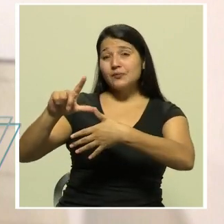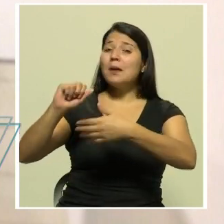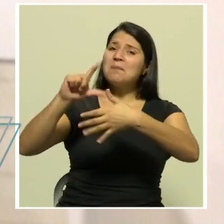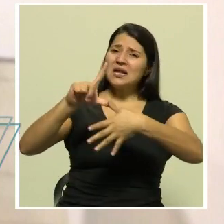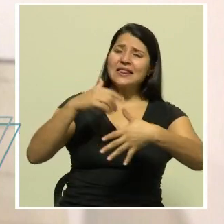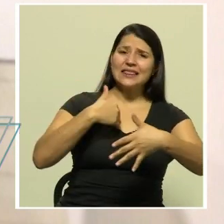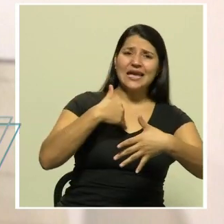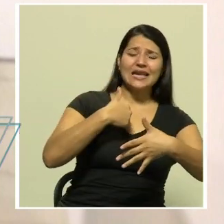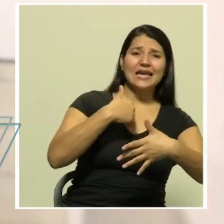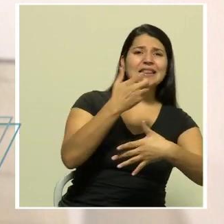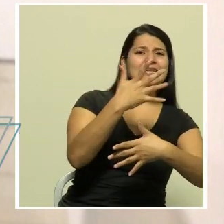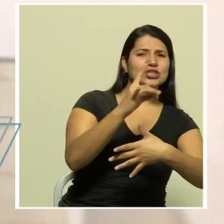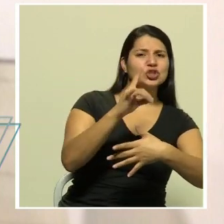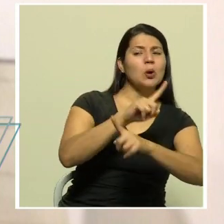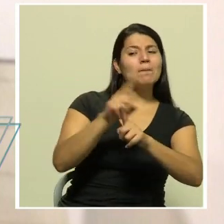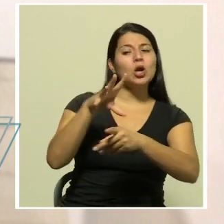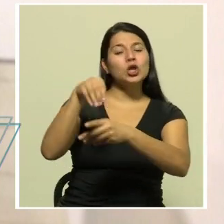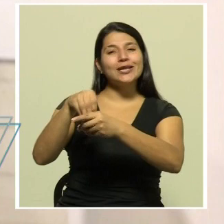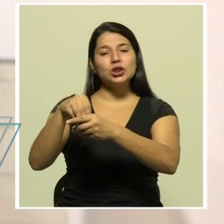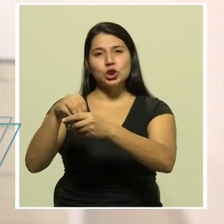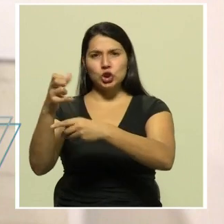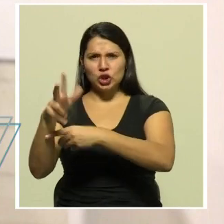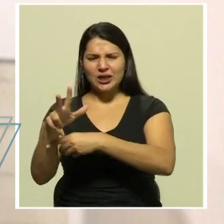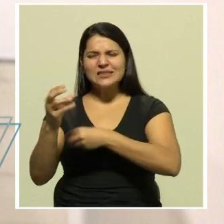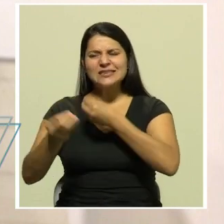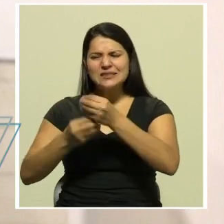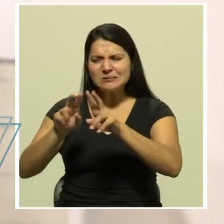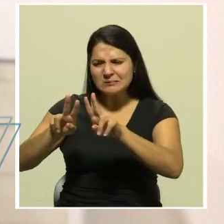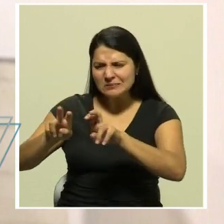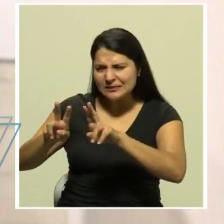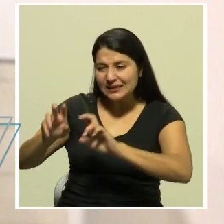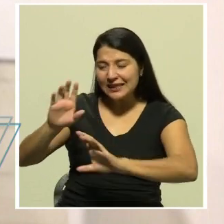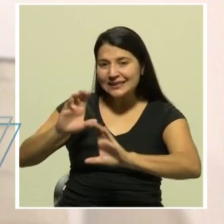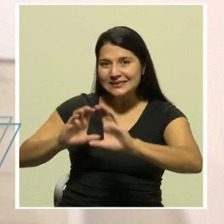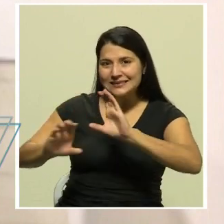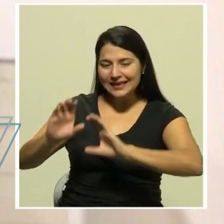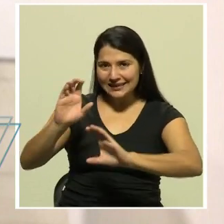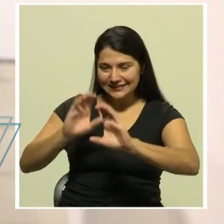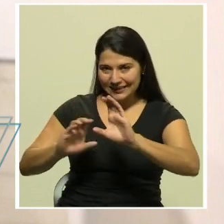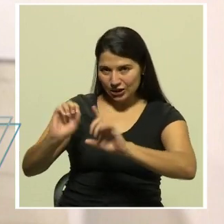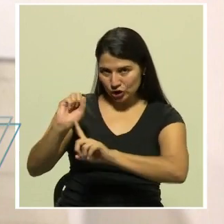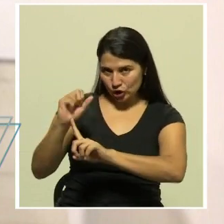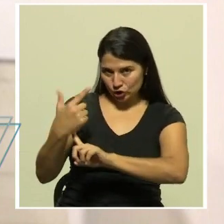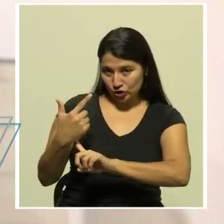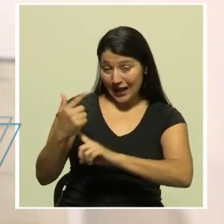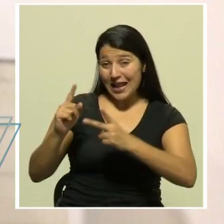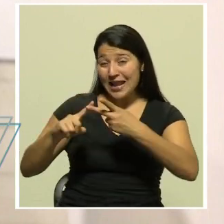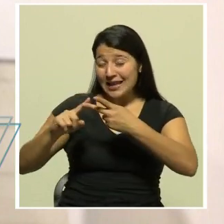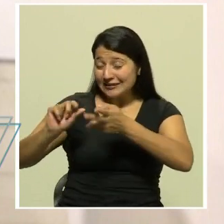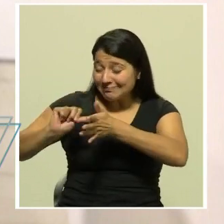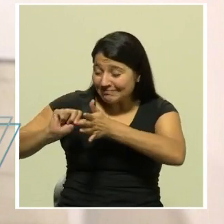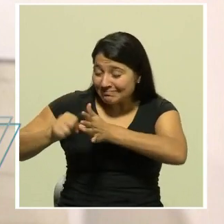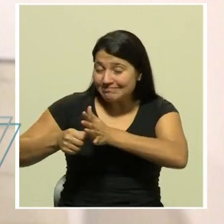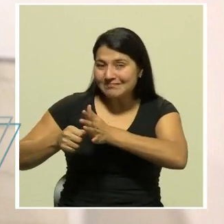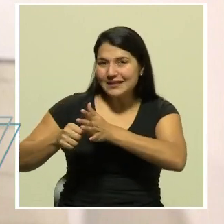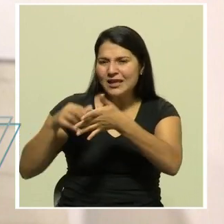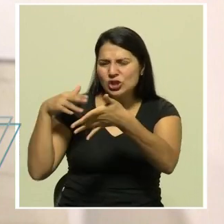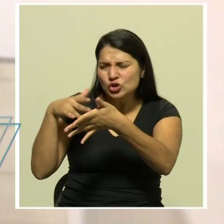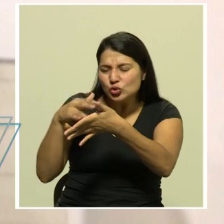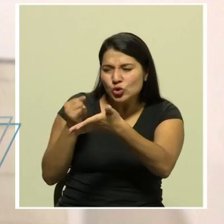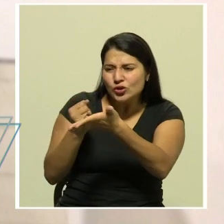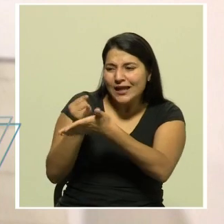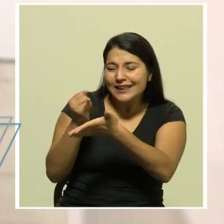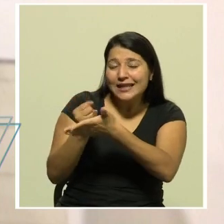dedica fundamentalmente al ámbito de las ciencias sociales con un particular énfasis en estudios sobre el tema de la